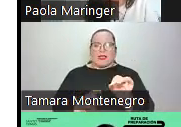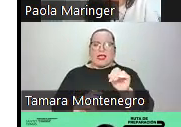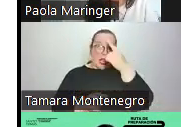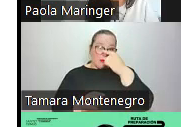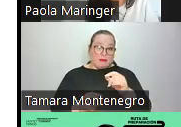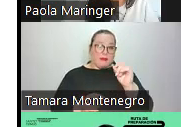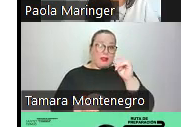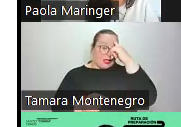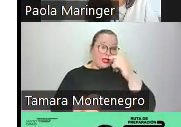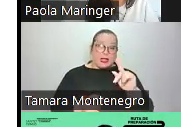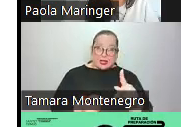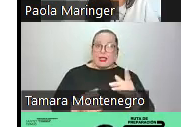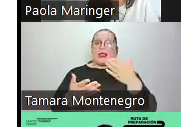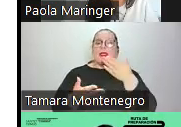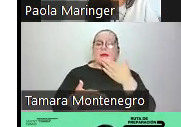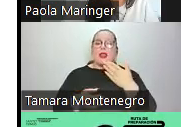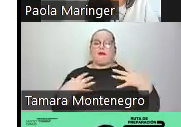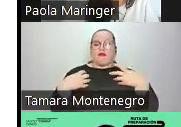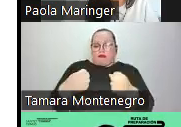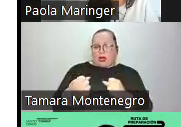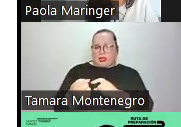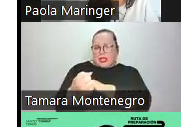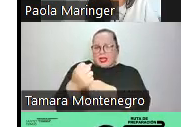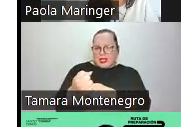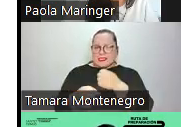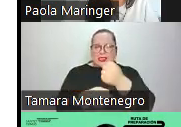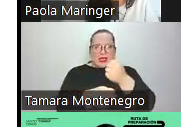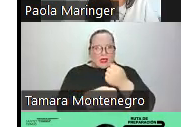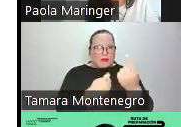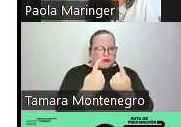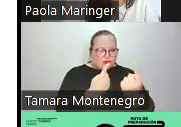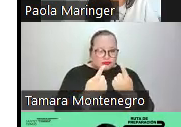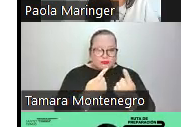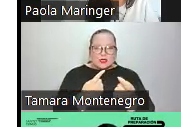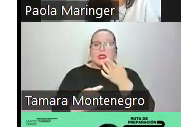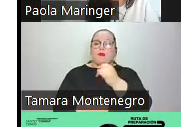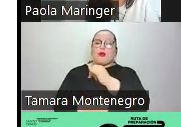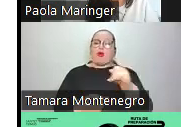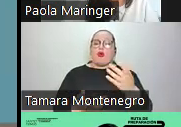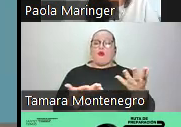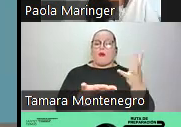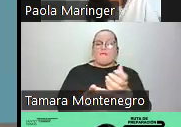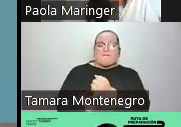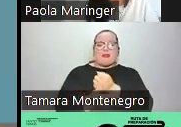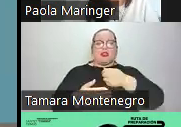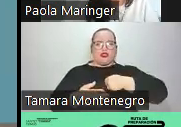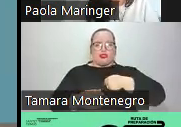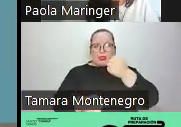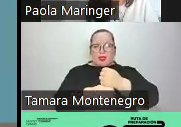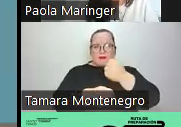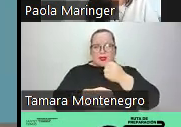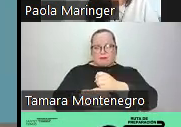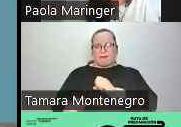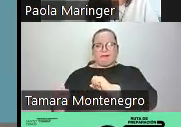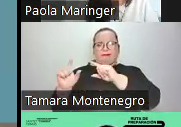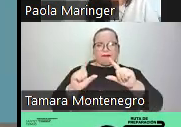y cómo prepararse en empleabilidad para obtener mayores oportunidades de empleo. ¿Ya? Seguimos con la siguiente lámina y